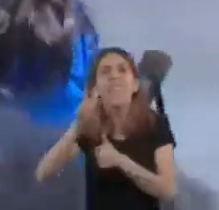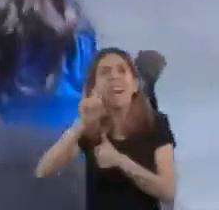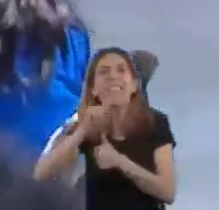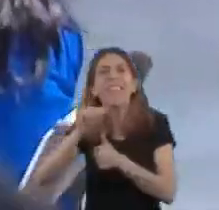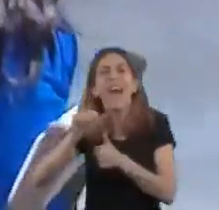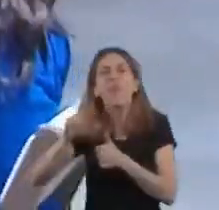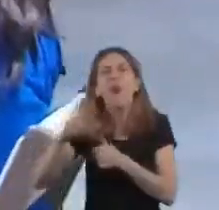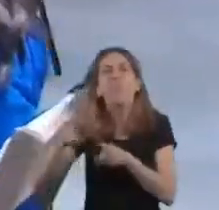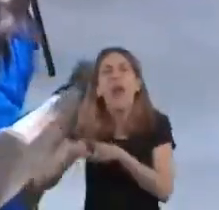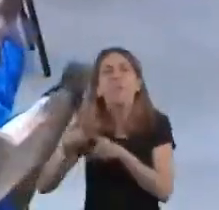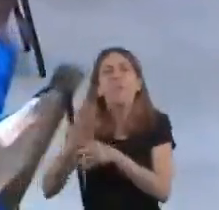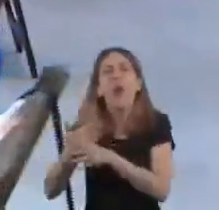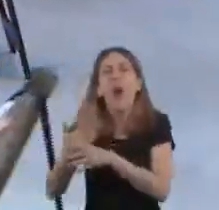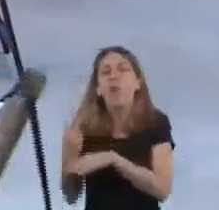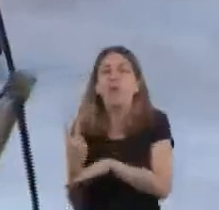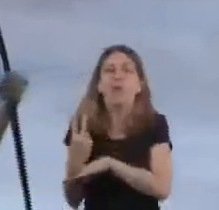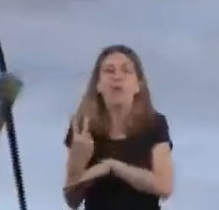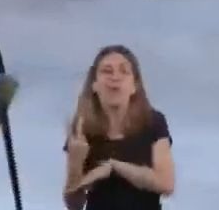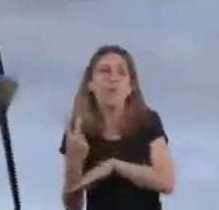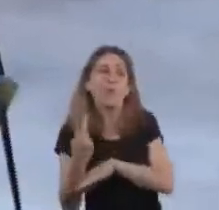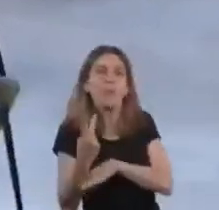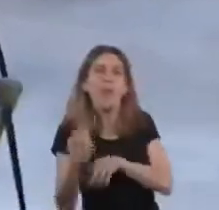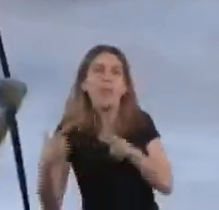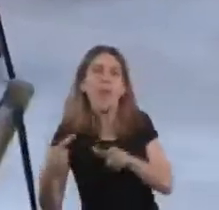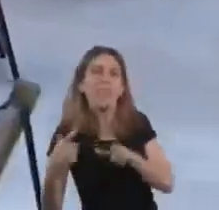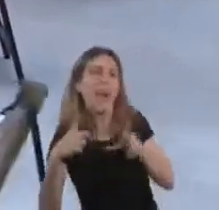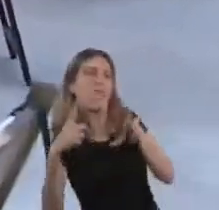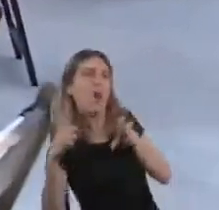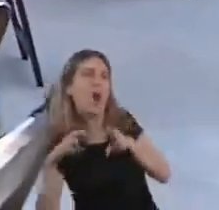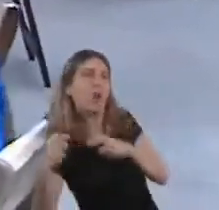ustedes. Así está armado esto.